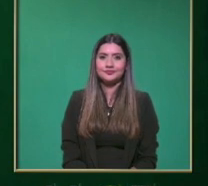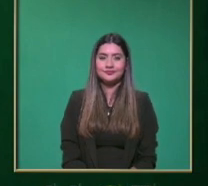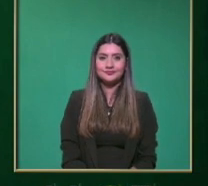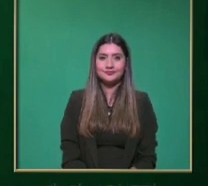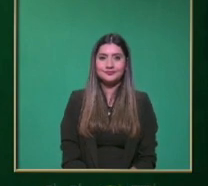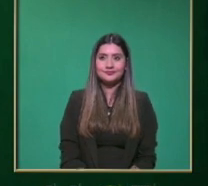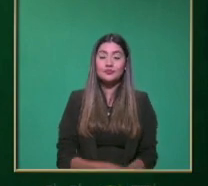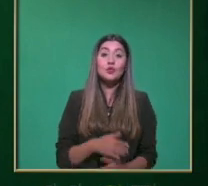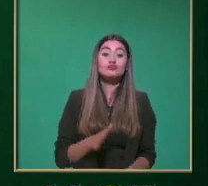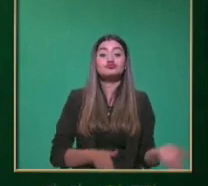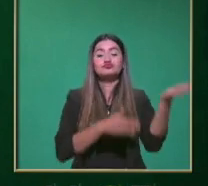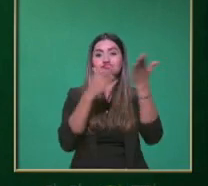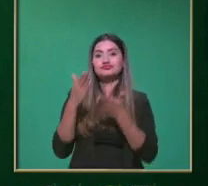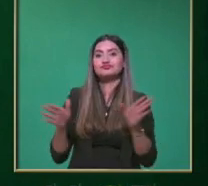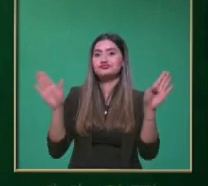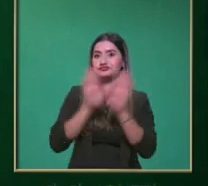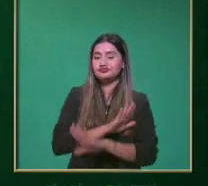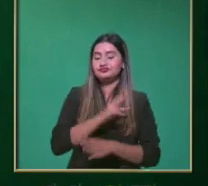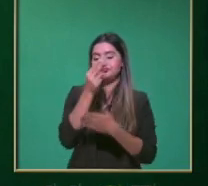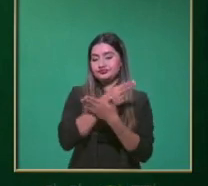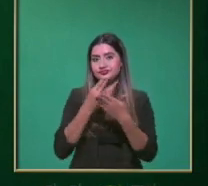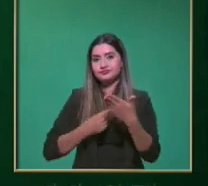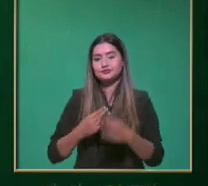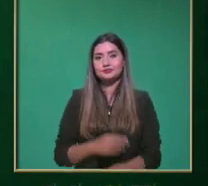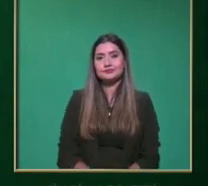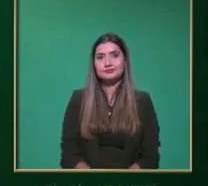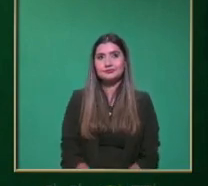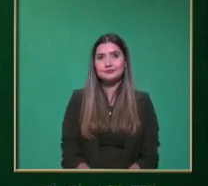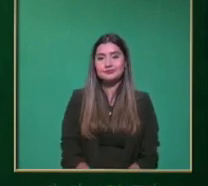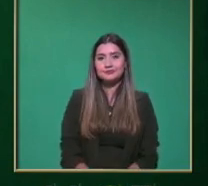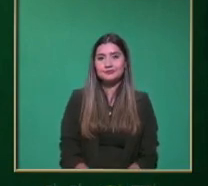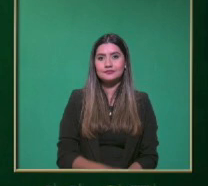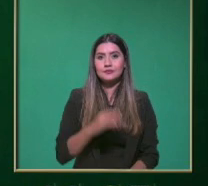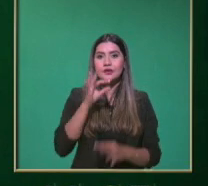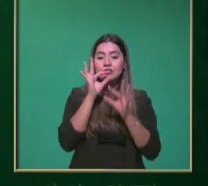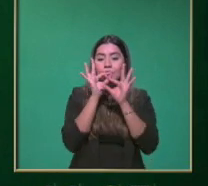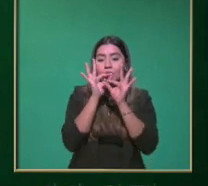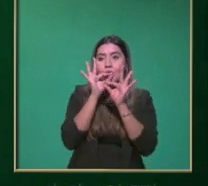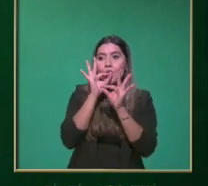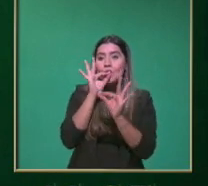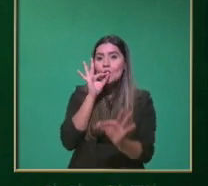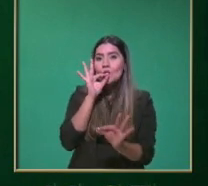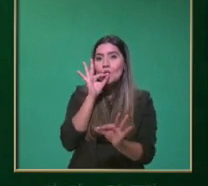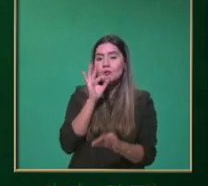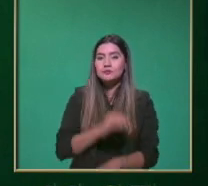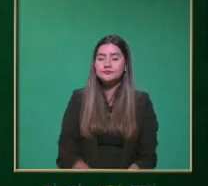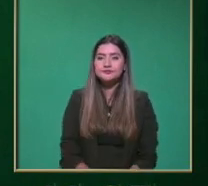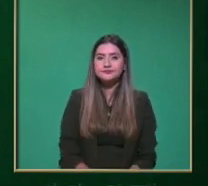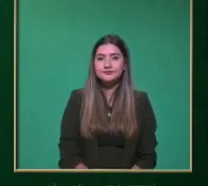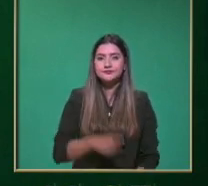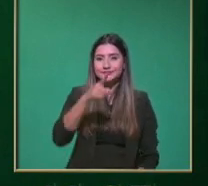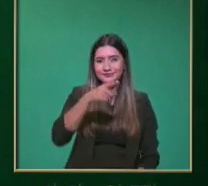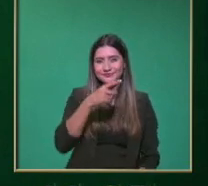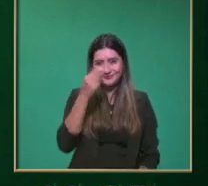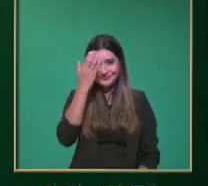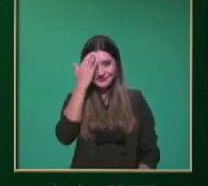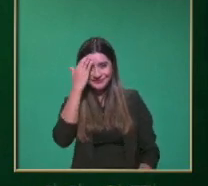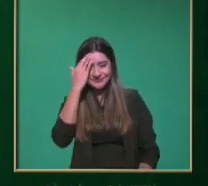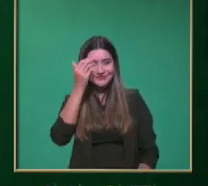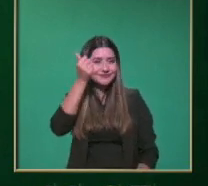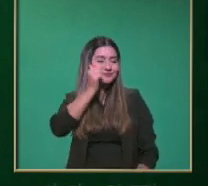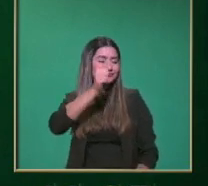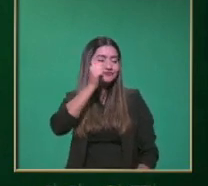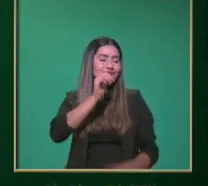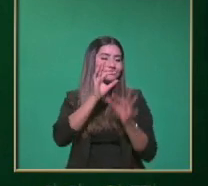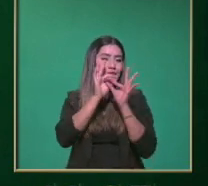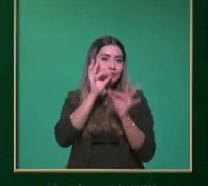dibujo diferente. ¿Qué dibujo es, maestra? Este es un popote. Seguramente nuestros niños sí los conocen porque siempre quieren tomar